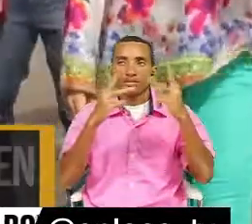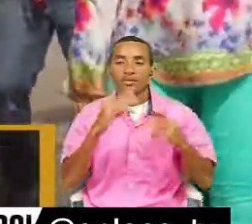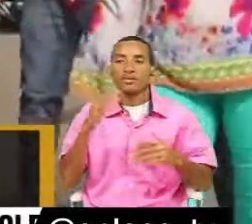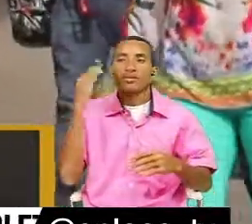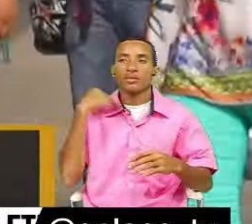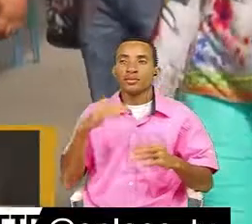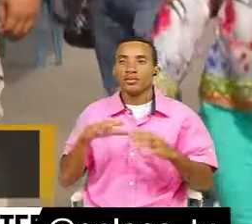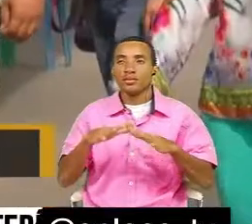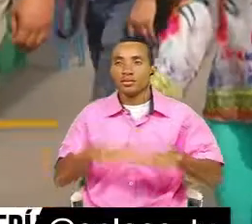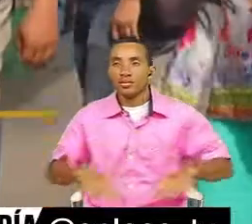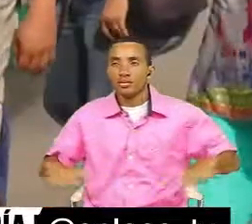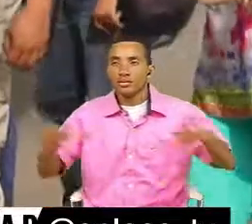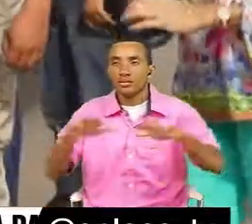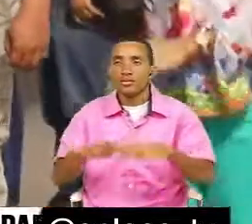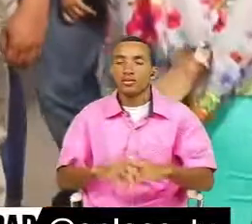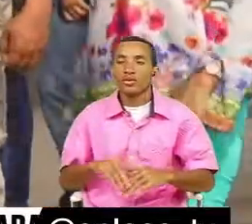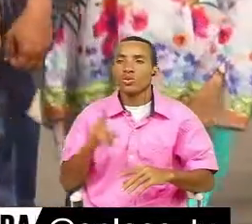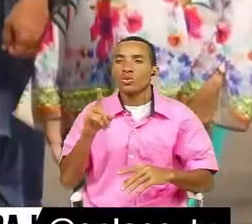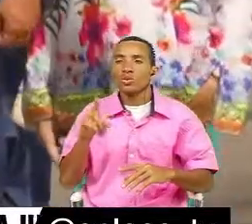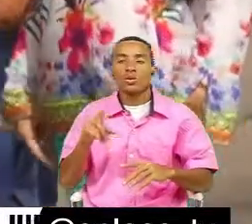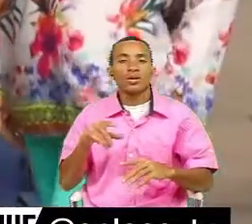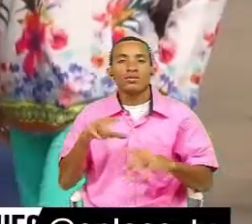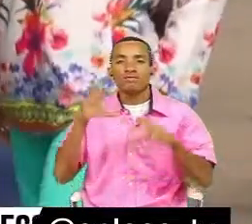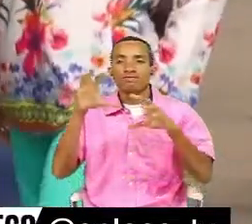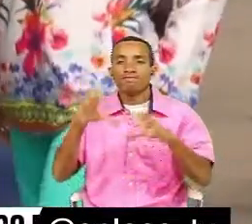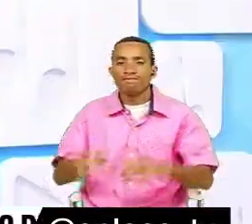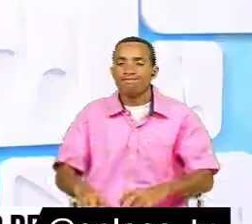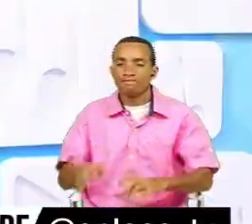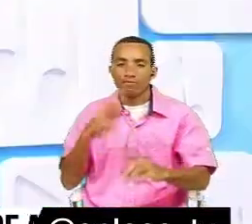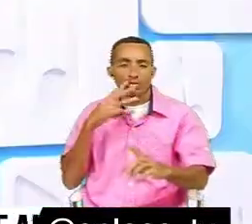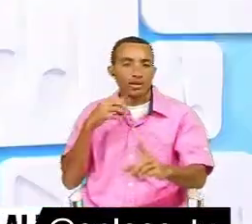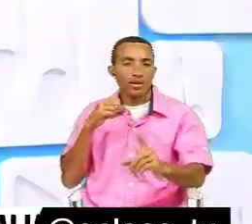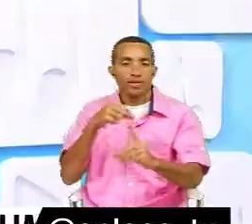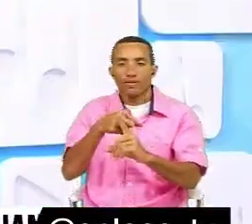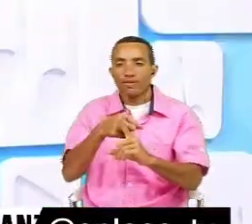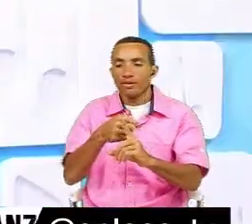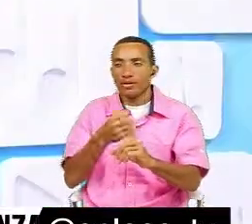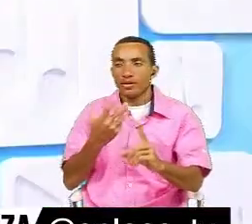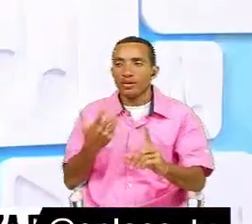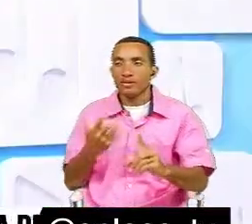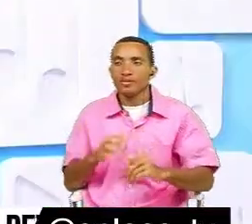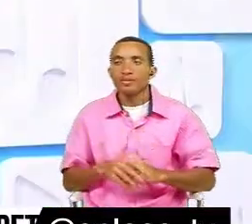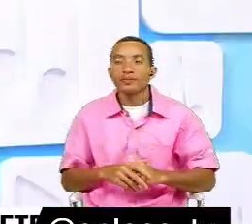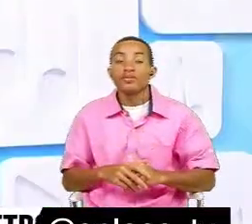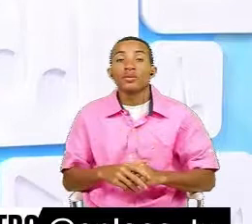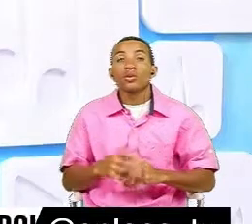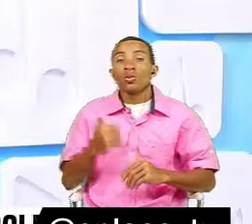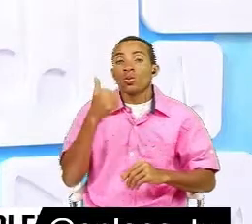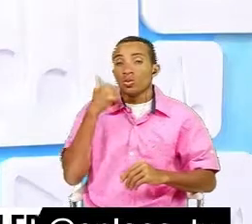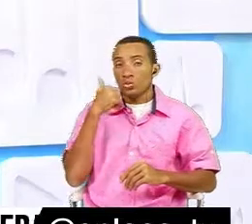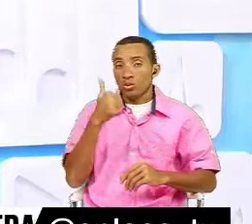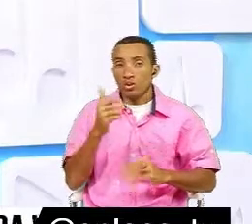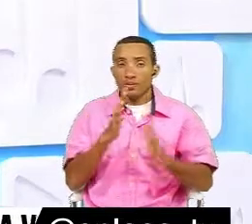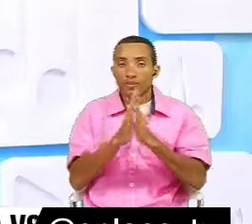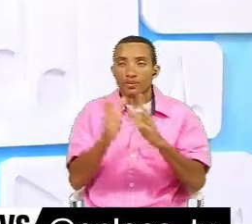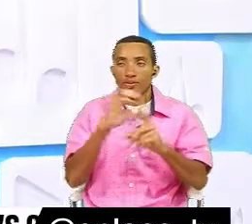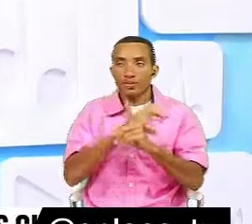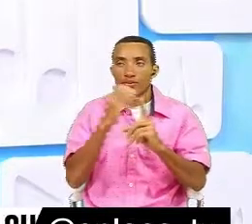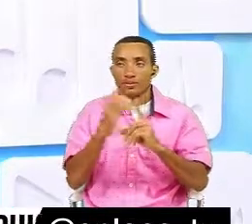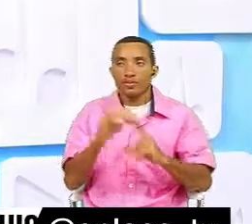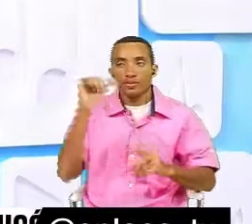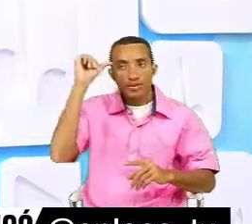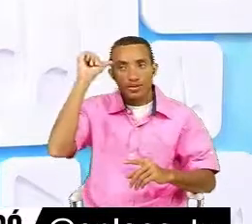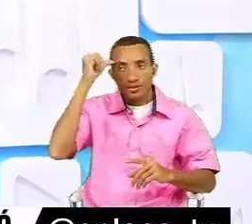Cardales, cuyo estado de abandono afecta la venta de comidas en el sector. Y hasta aquí la buena información de cultura y entretenimiento, pero